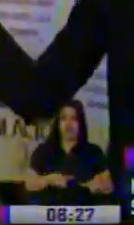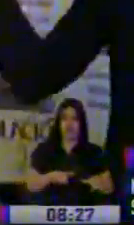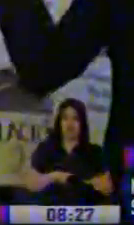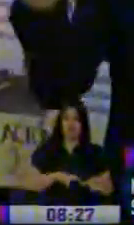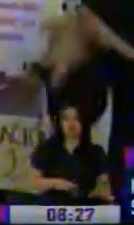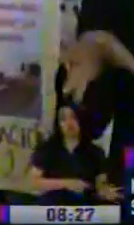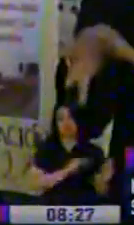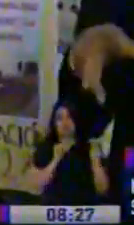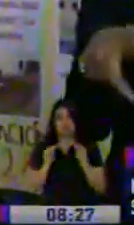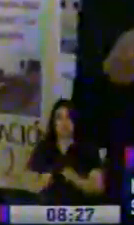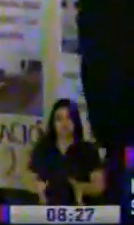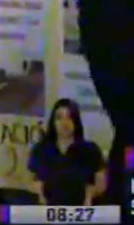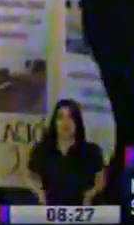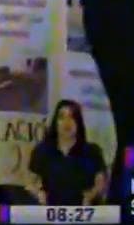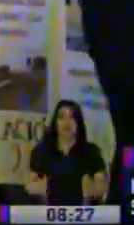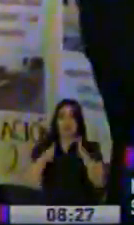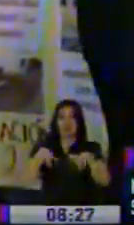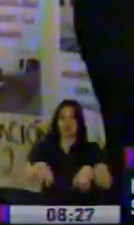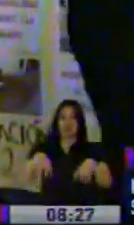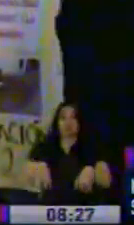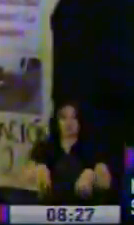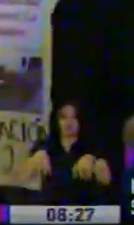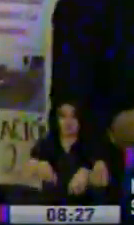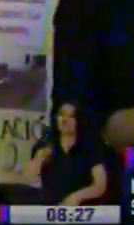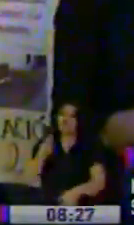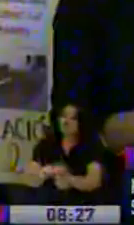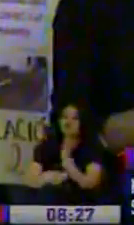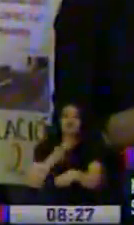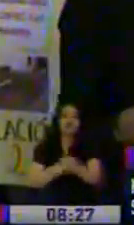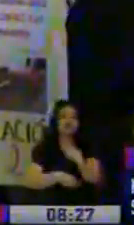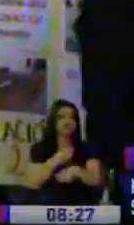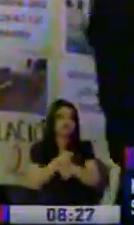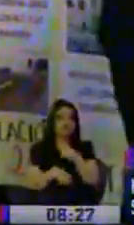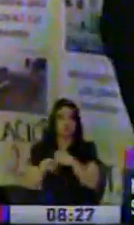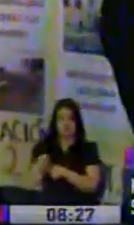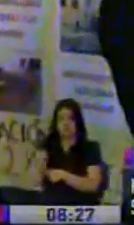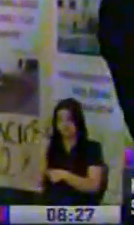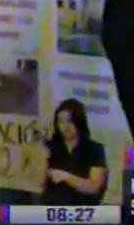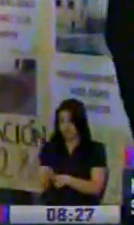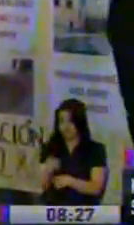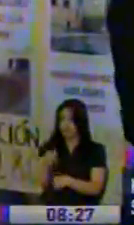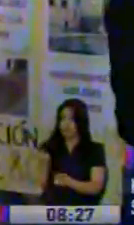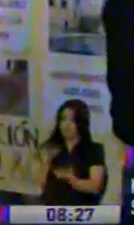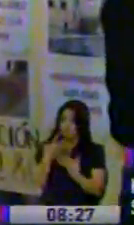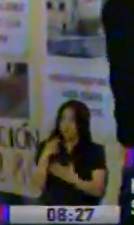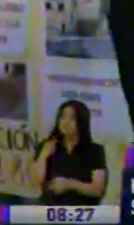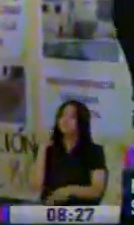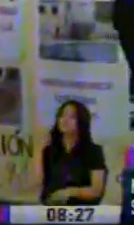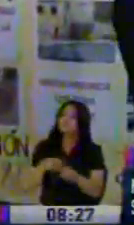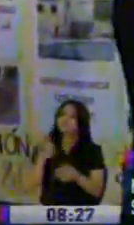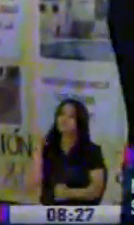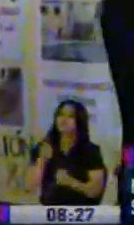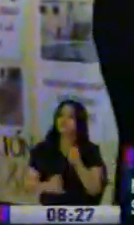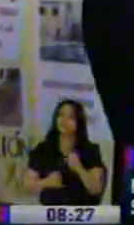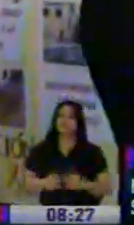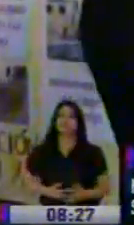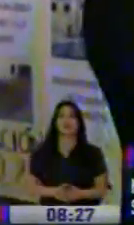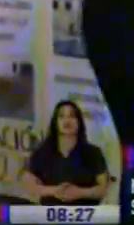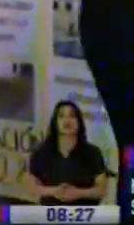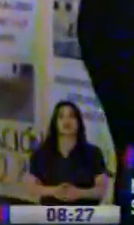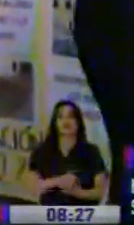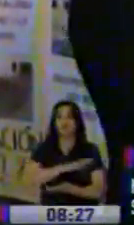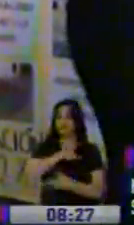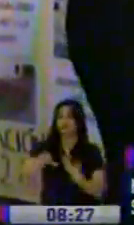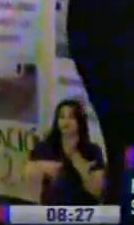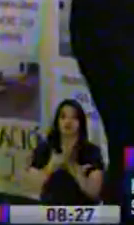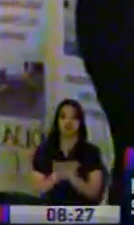a la calle Independencia, y ahora yo voy a conversar con una de las moradoras de esta calle. Por favor, ayúdeme con su nombre y apellido. Todos aquí estamos